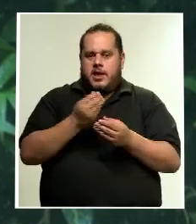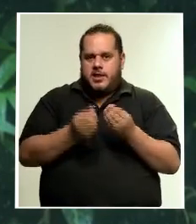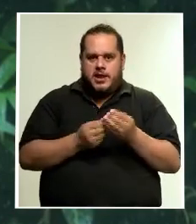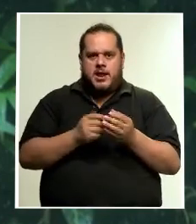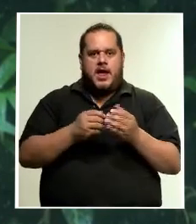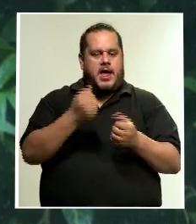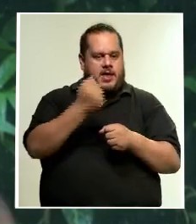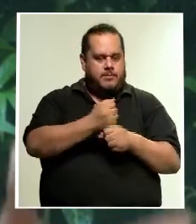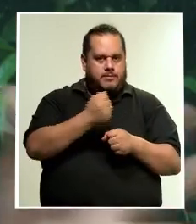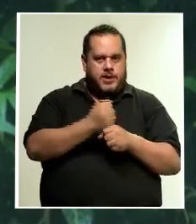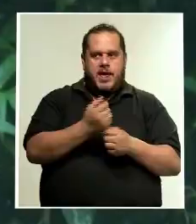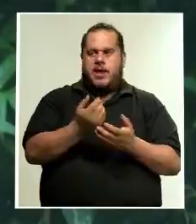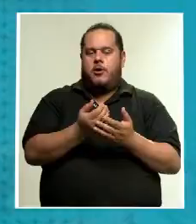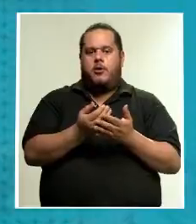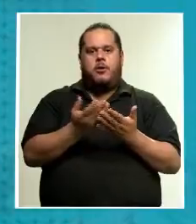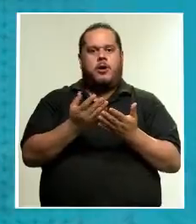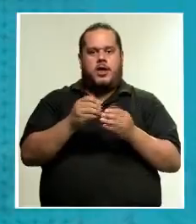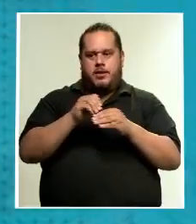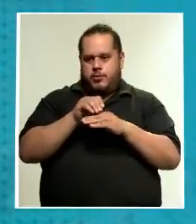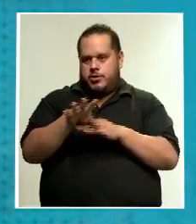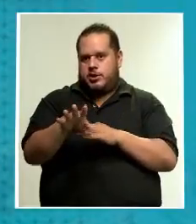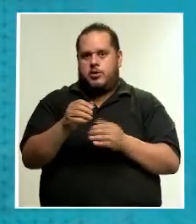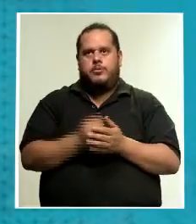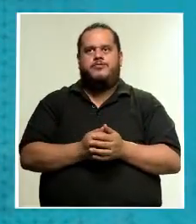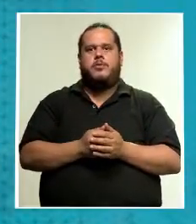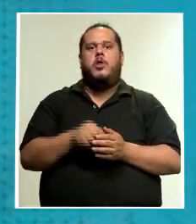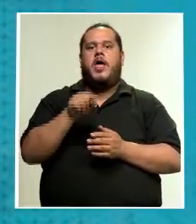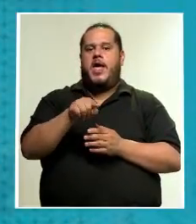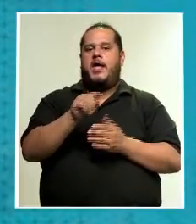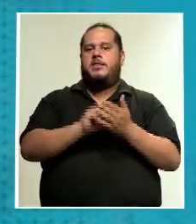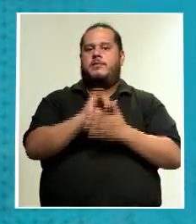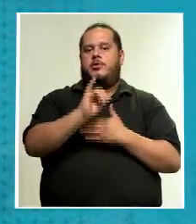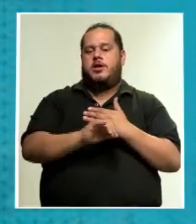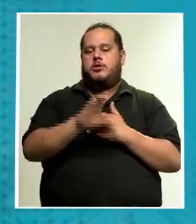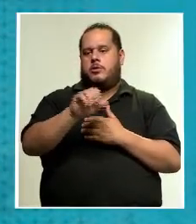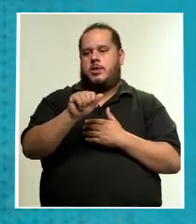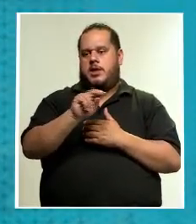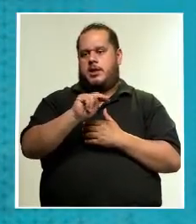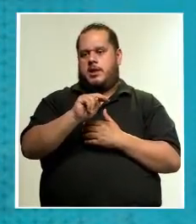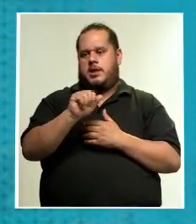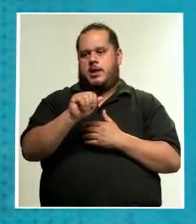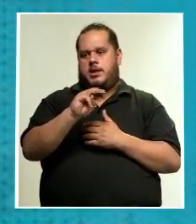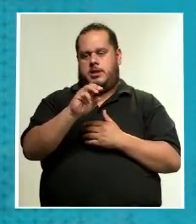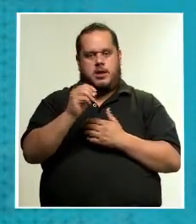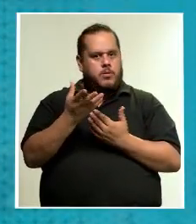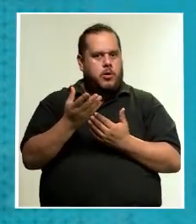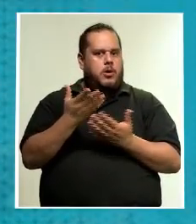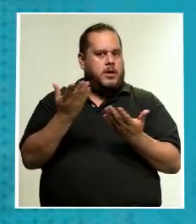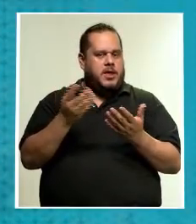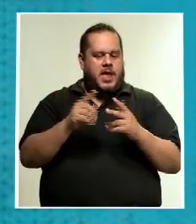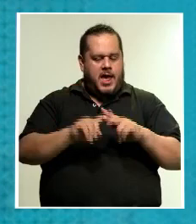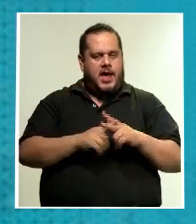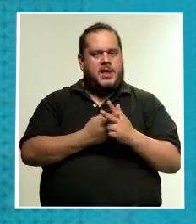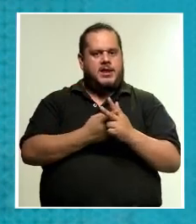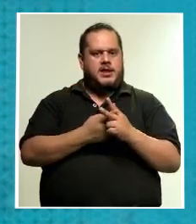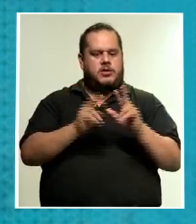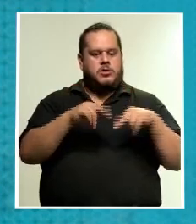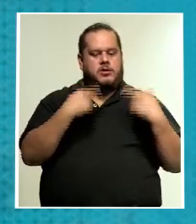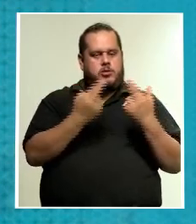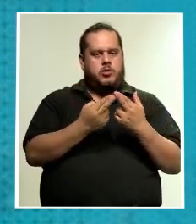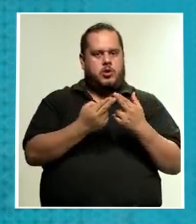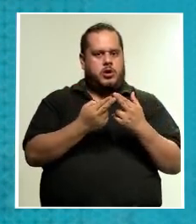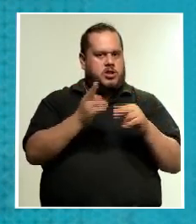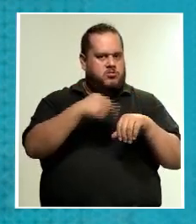de vida a pacientes, de vida a los pacientes. Este proyecto de cáñamo fue definido inclusive al puro inicio de sesiones ordinarias como